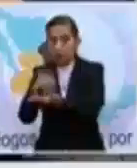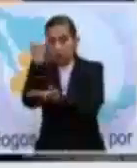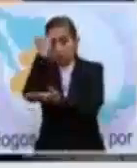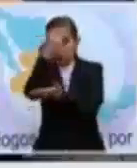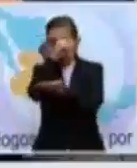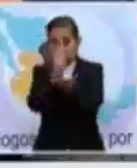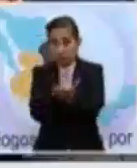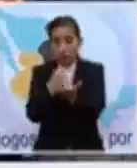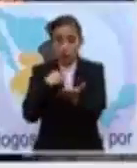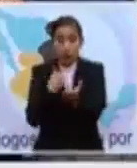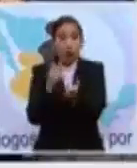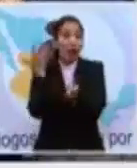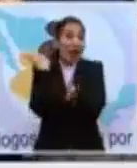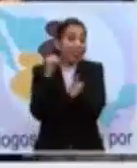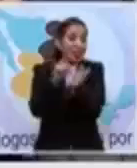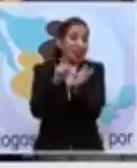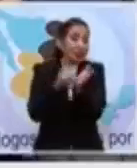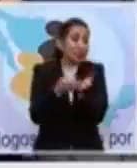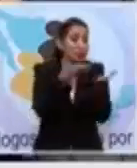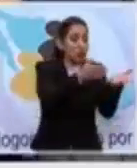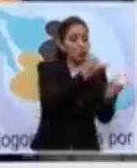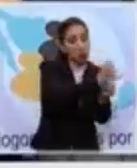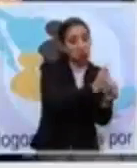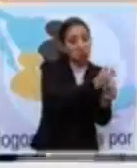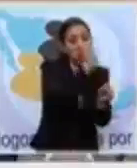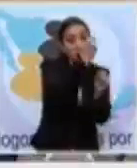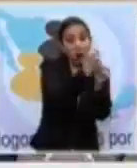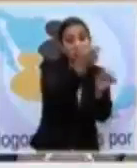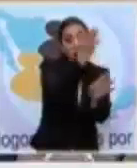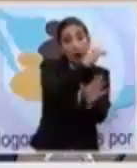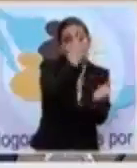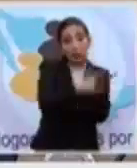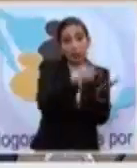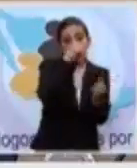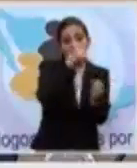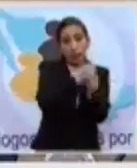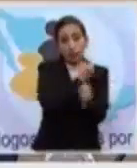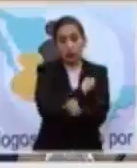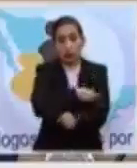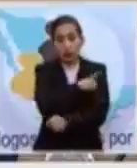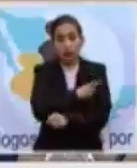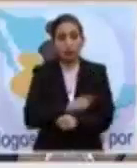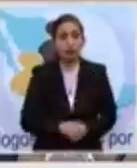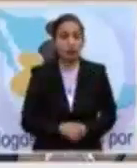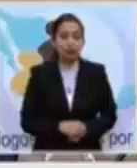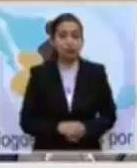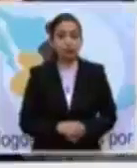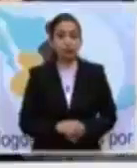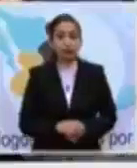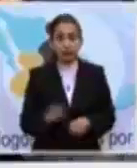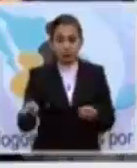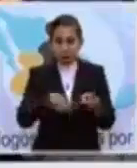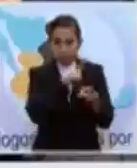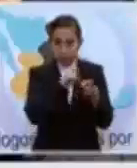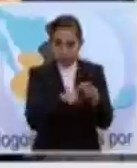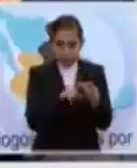esos artículos para su estudio hace más de un año a la Secretaría de Salud. Número 1. Número